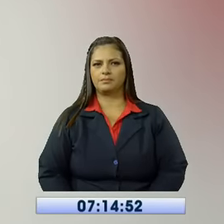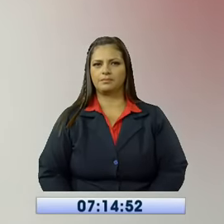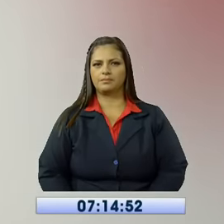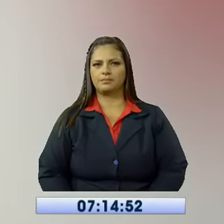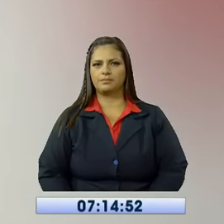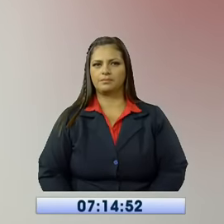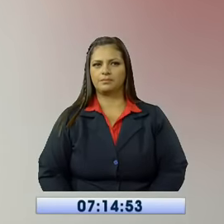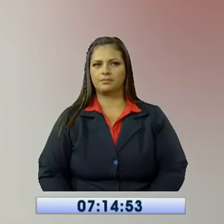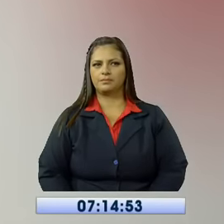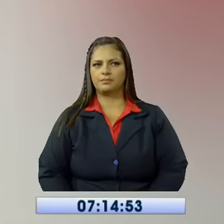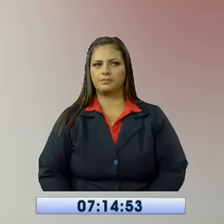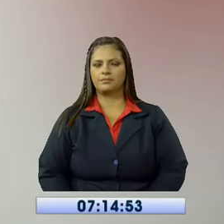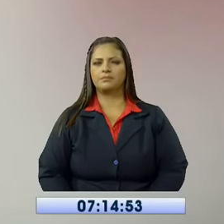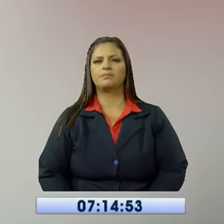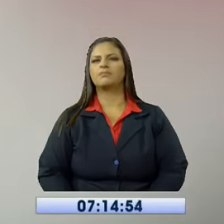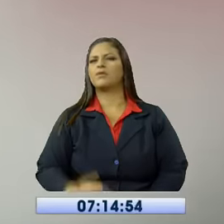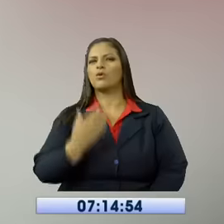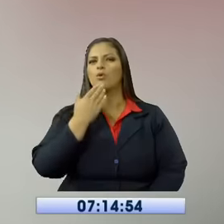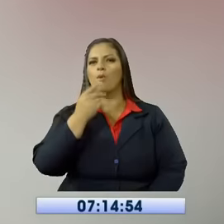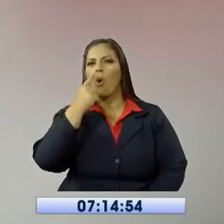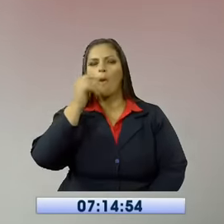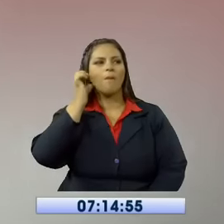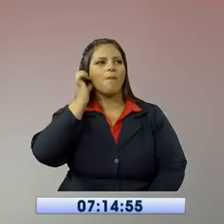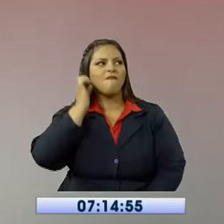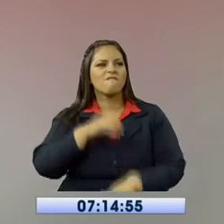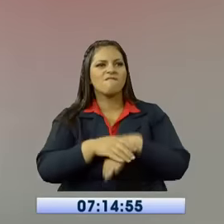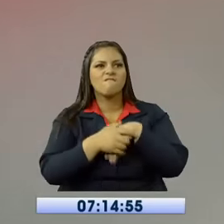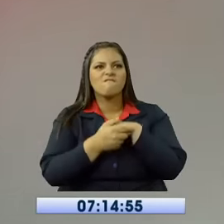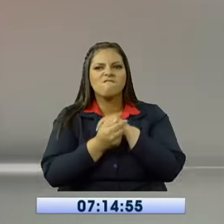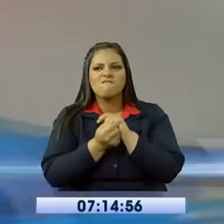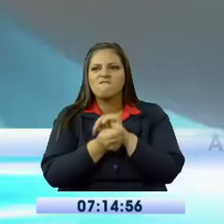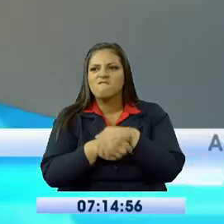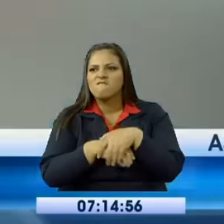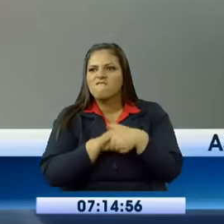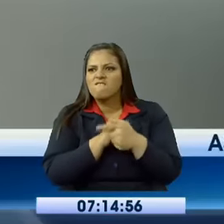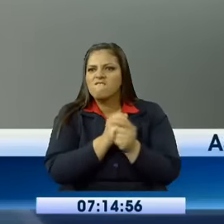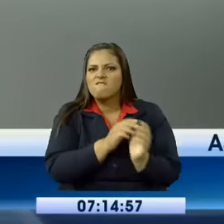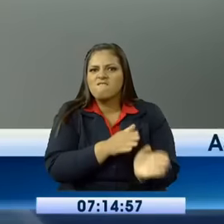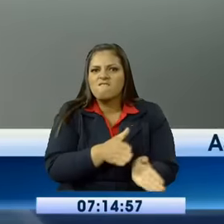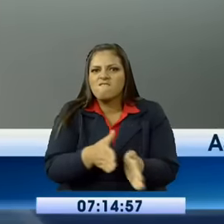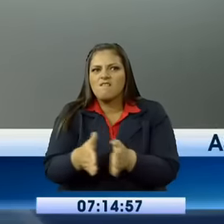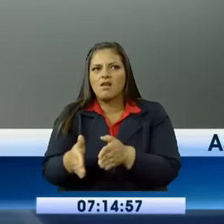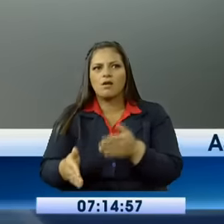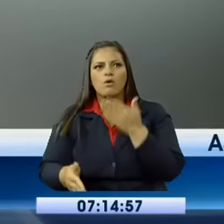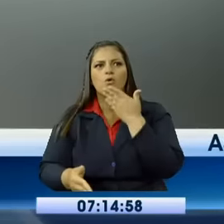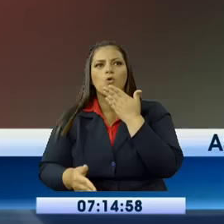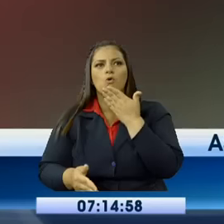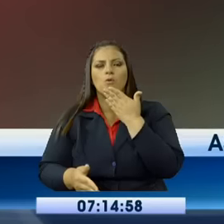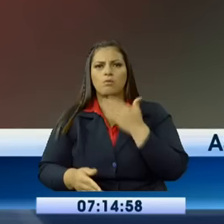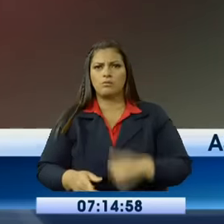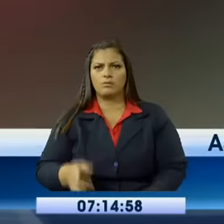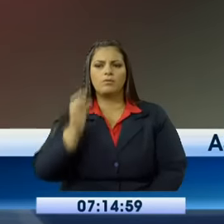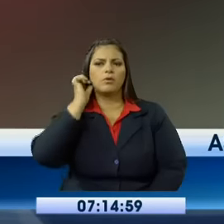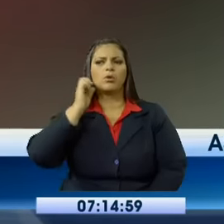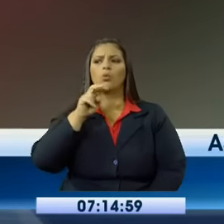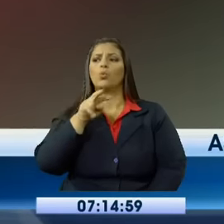Ya. Ellos, hombre y mujer, ella campanera. Claro. Meten la laptop en el bolso que ella carga y se van. ¿Sí lo ves? Por supuesto.